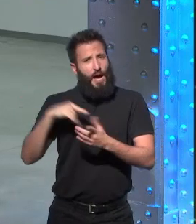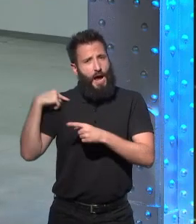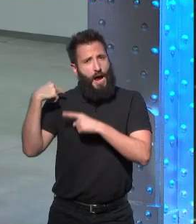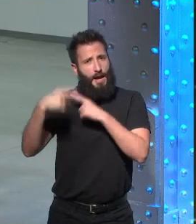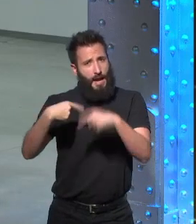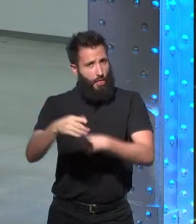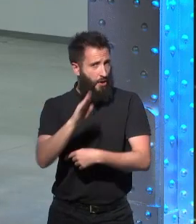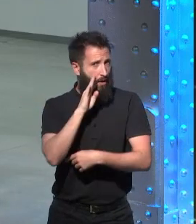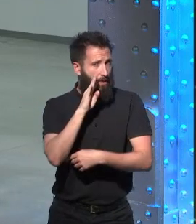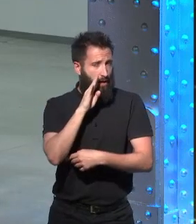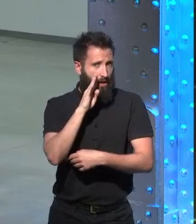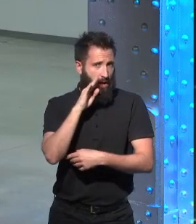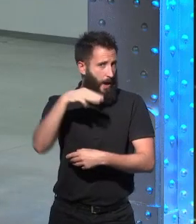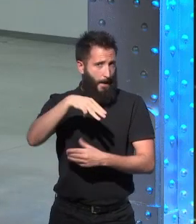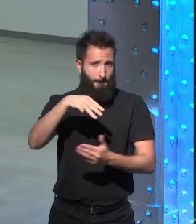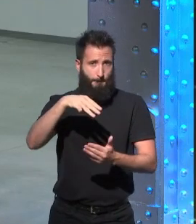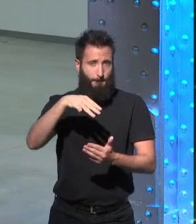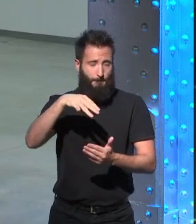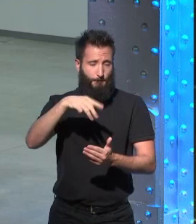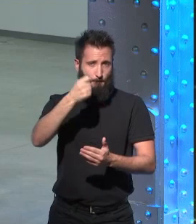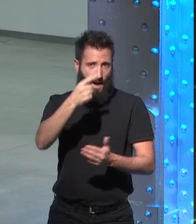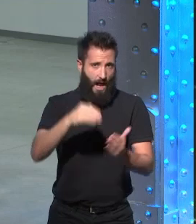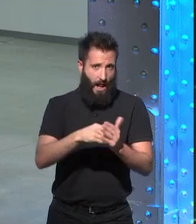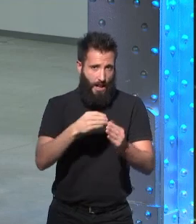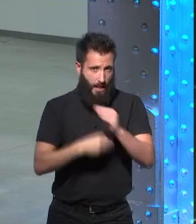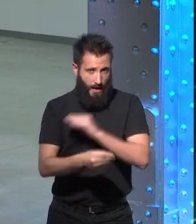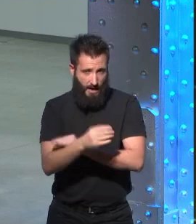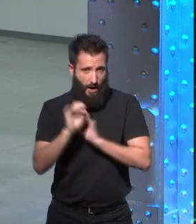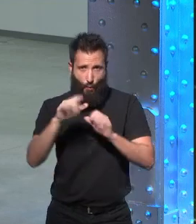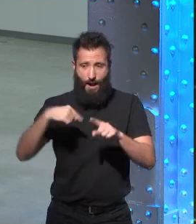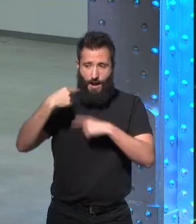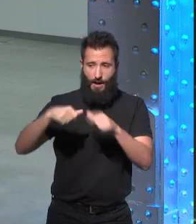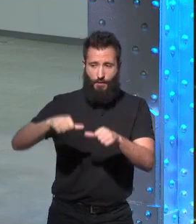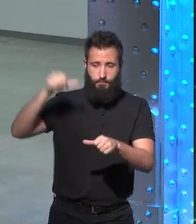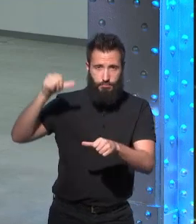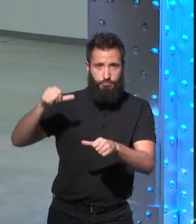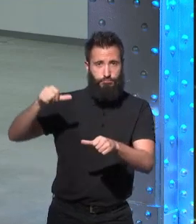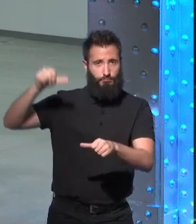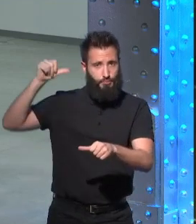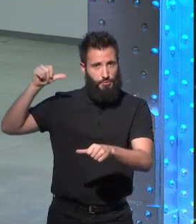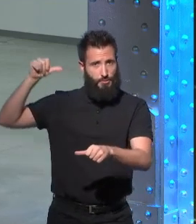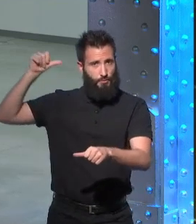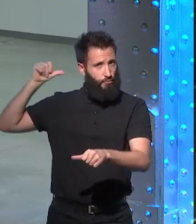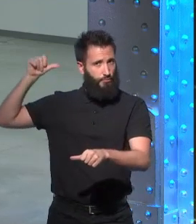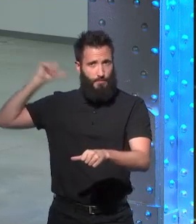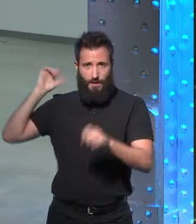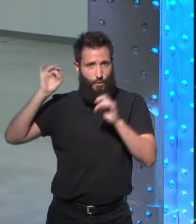de millennials, pues igual que las generaciones anteriores y las anteriores, siempre ha habido